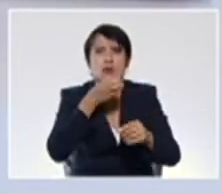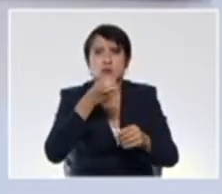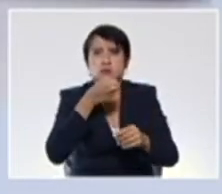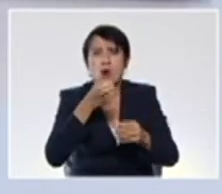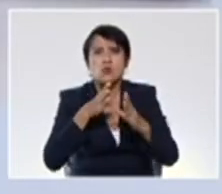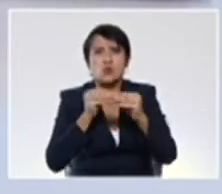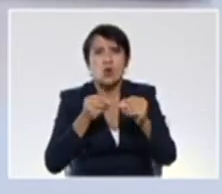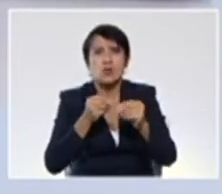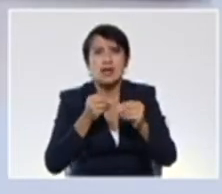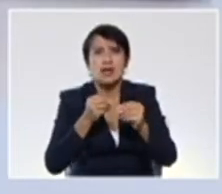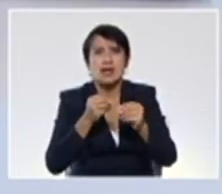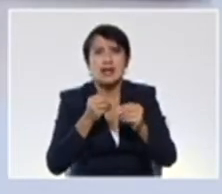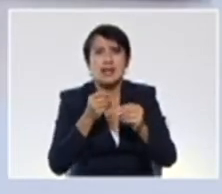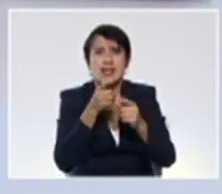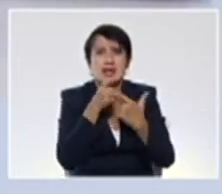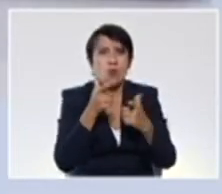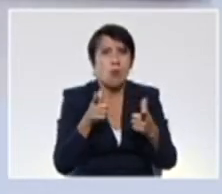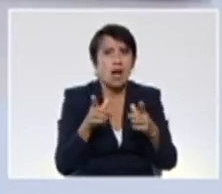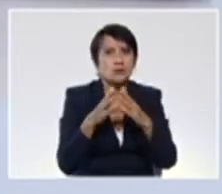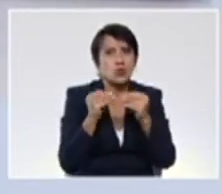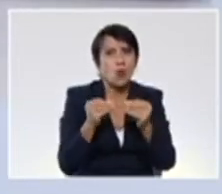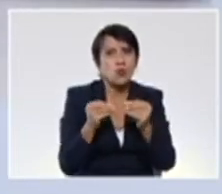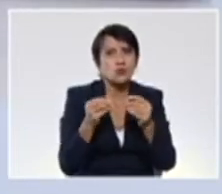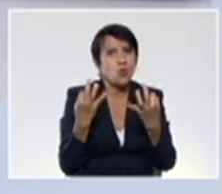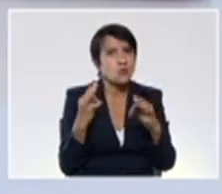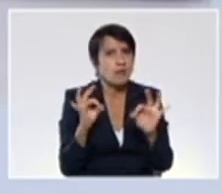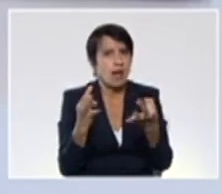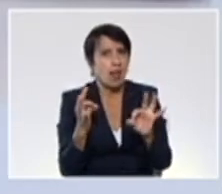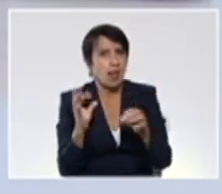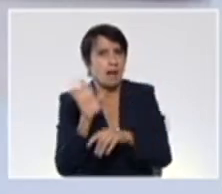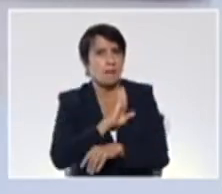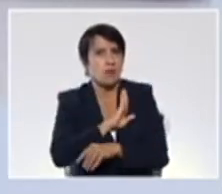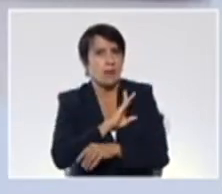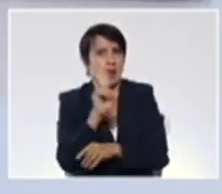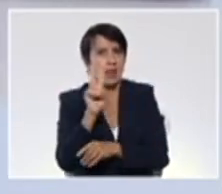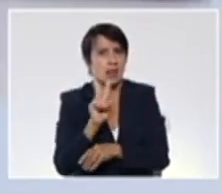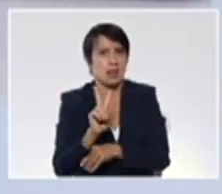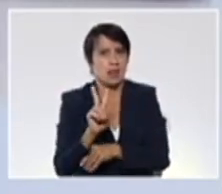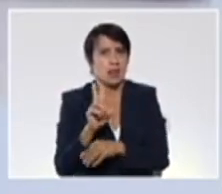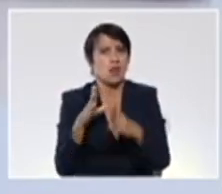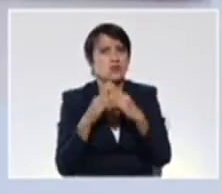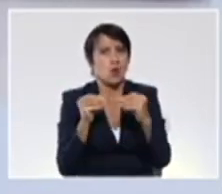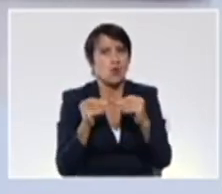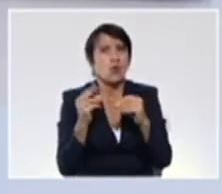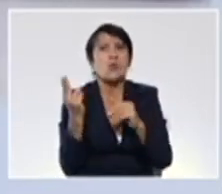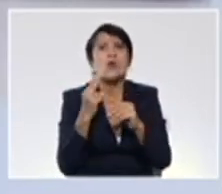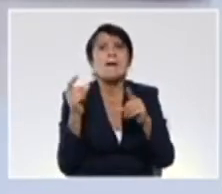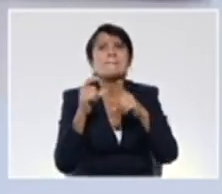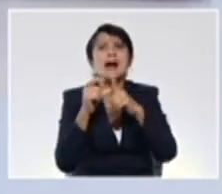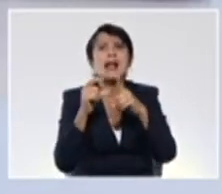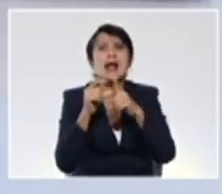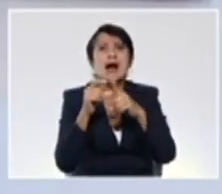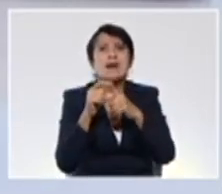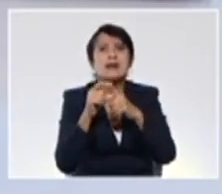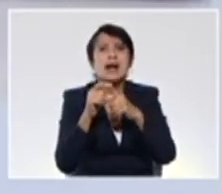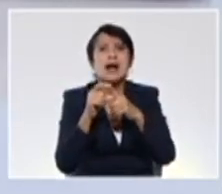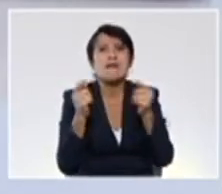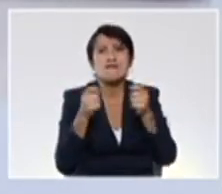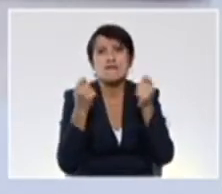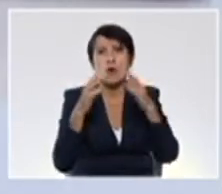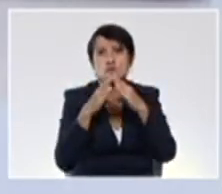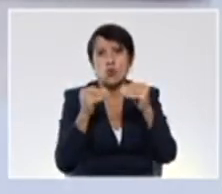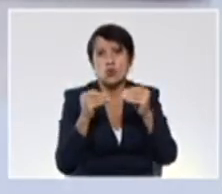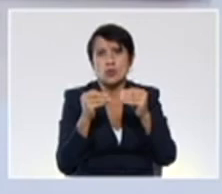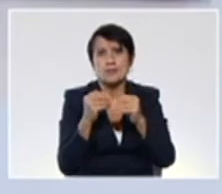nuestro idioma materno, nuestra lengua materna, nosotros utilizamos palabras externas, ¿no? Foráneas. Y en este